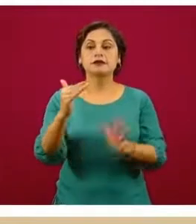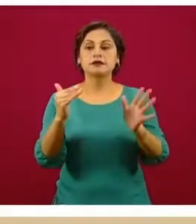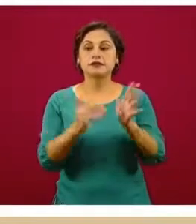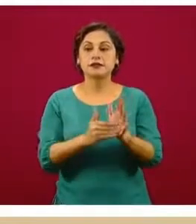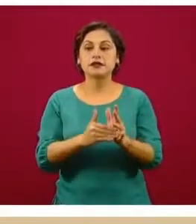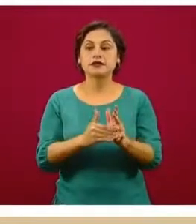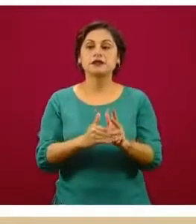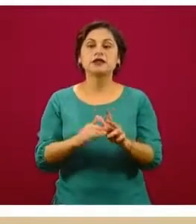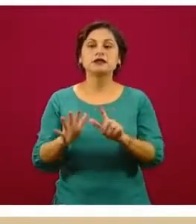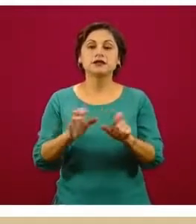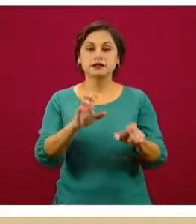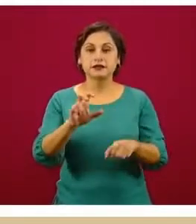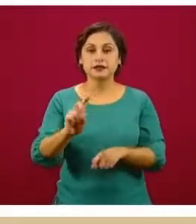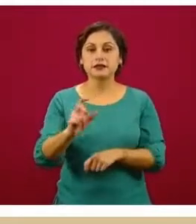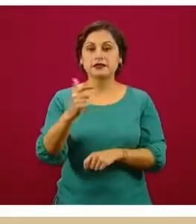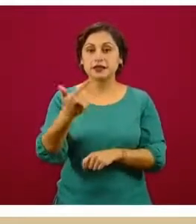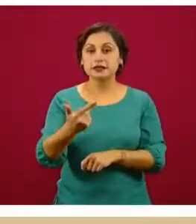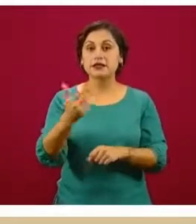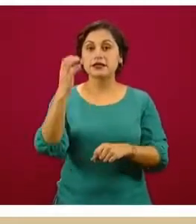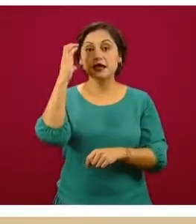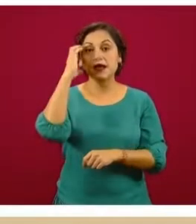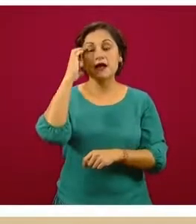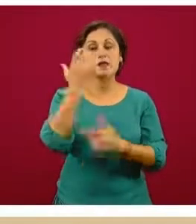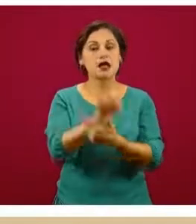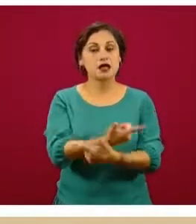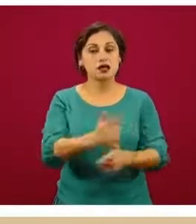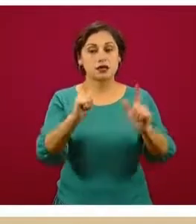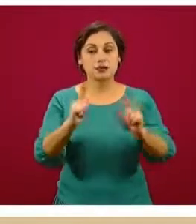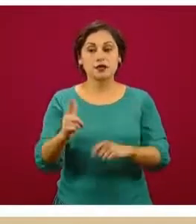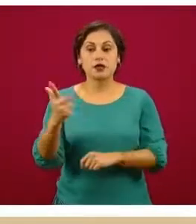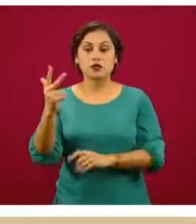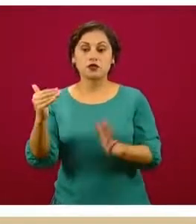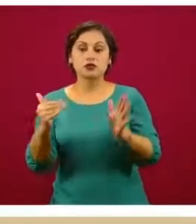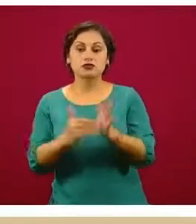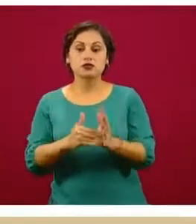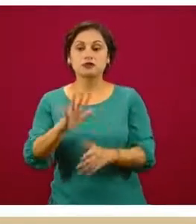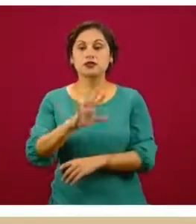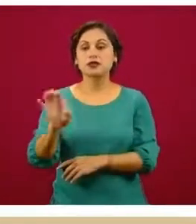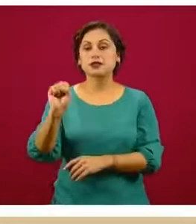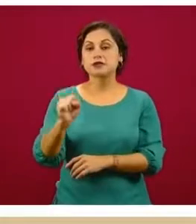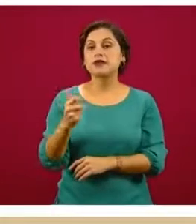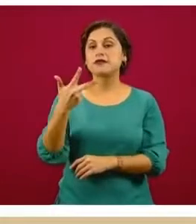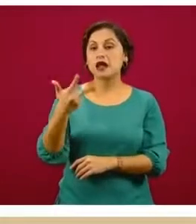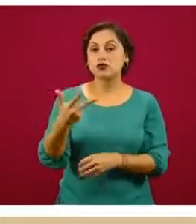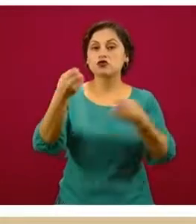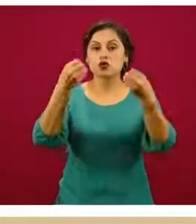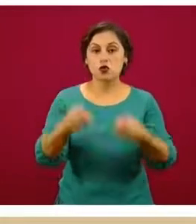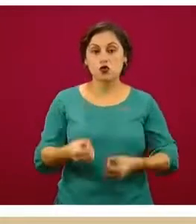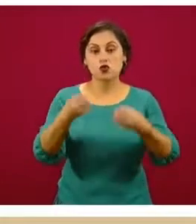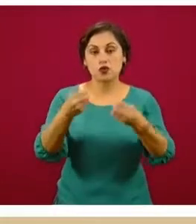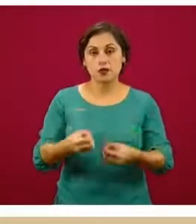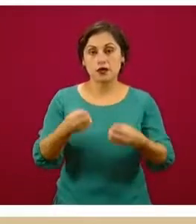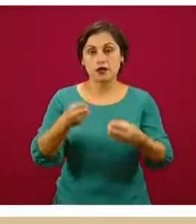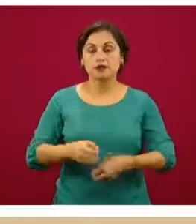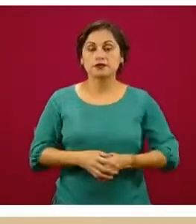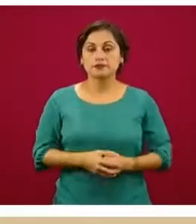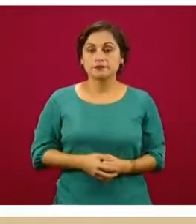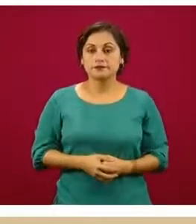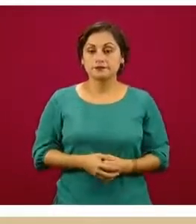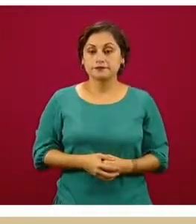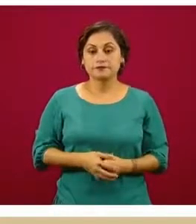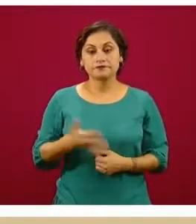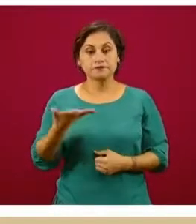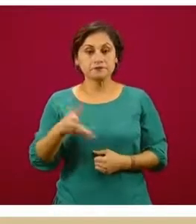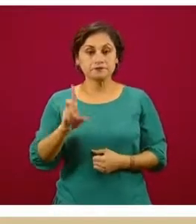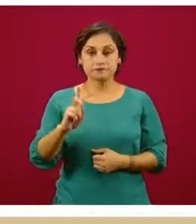camas desocupadas o disponibles y 8.568 que están ocupadas en este momento y que representan